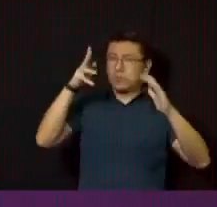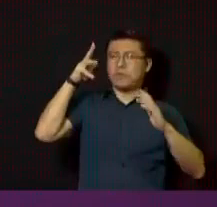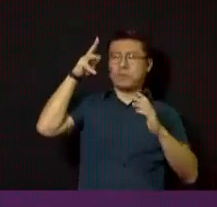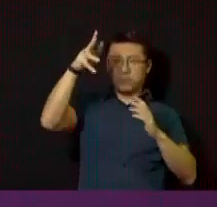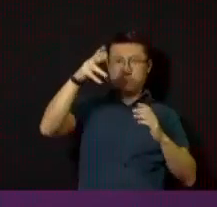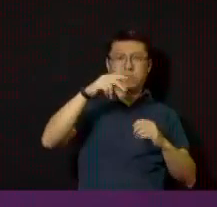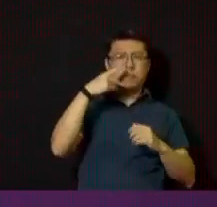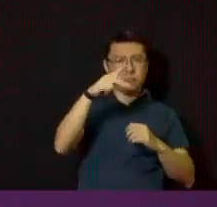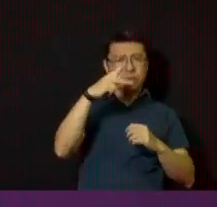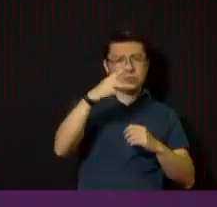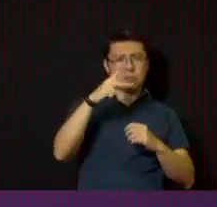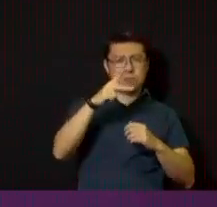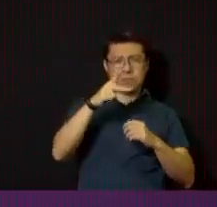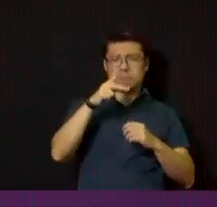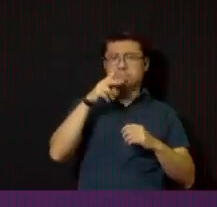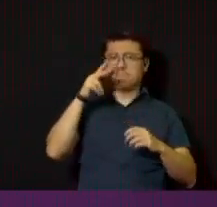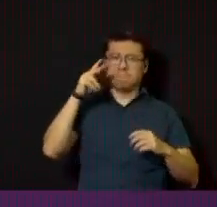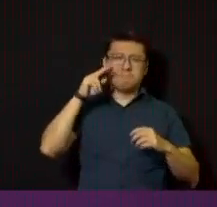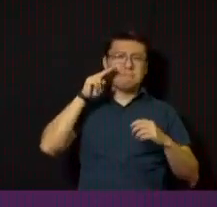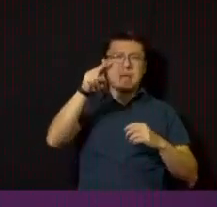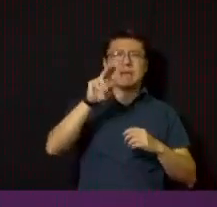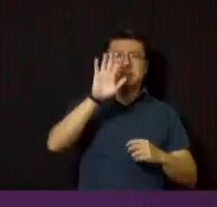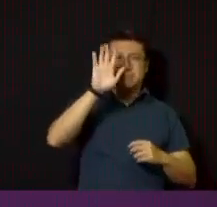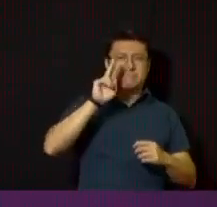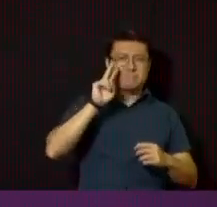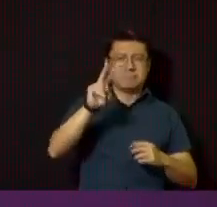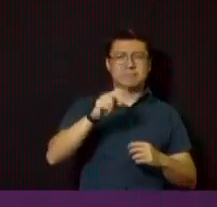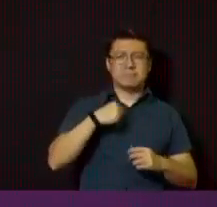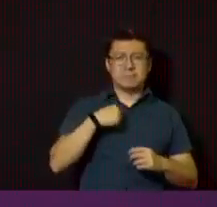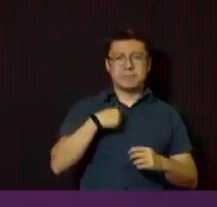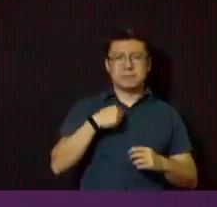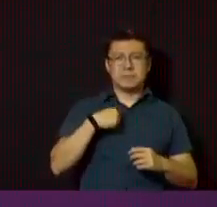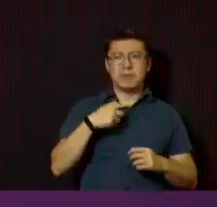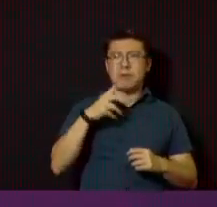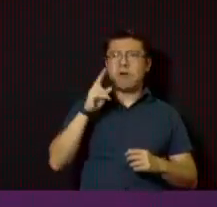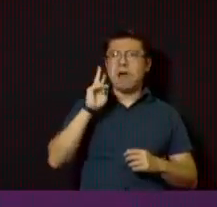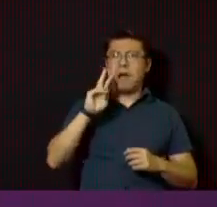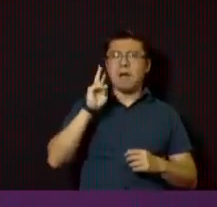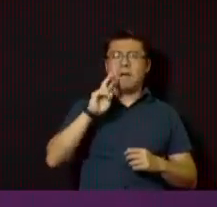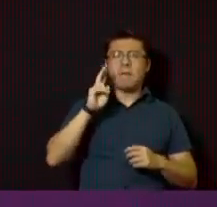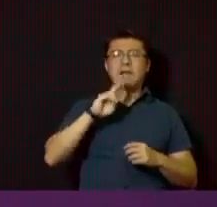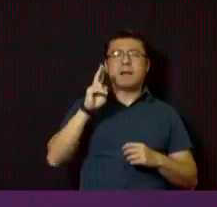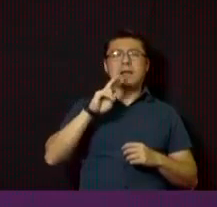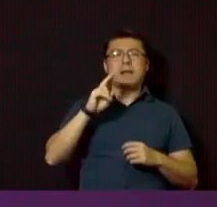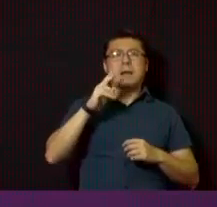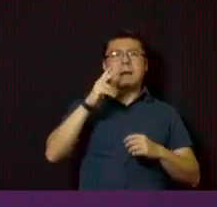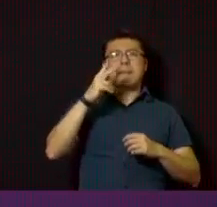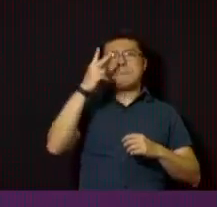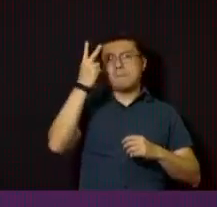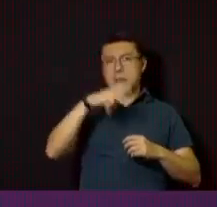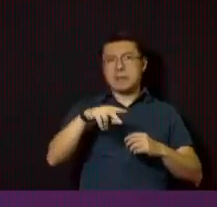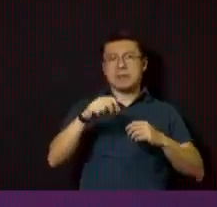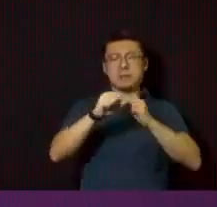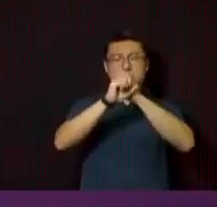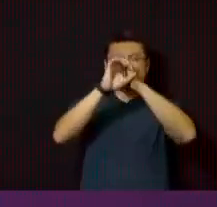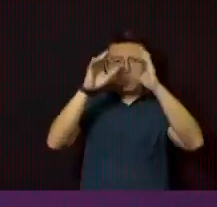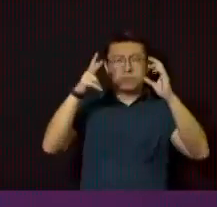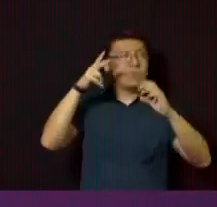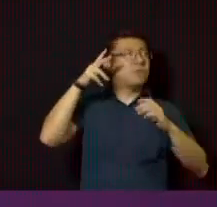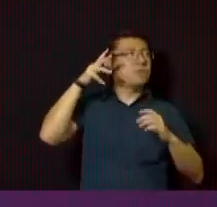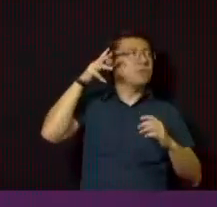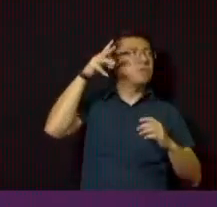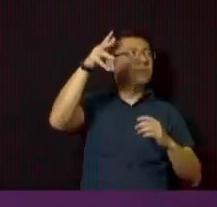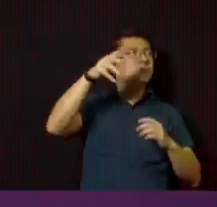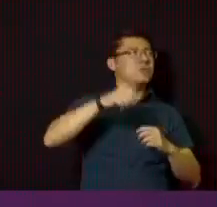tu futuro. Y yo siempre estaba con eso: voy a ver el futuro en México, voy a ver el futuro en México, ¿no? Y cuando